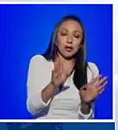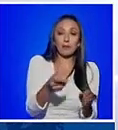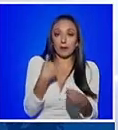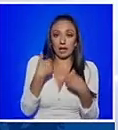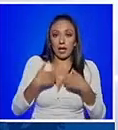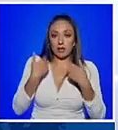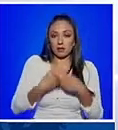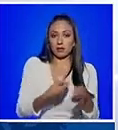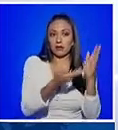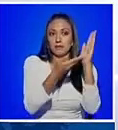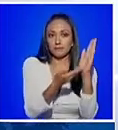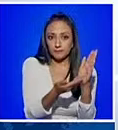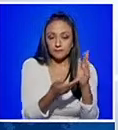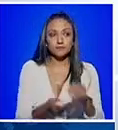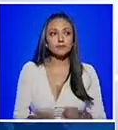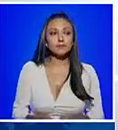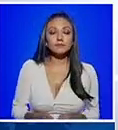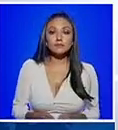¿sí?